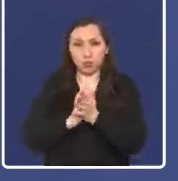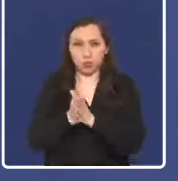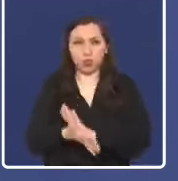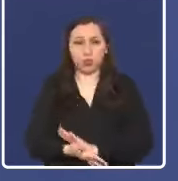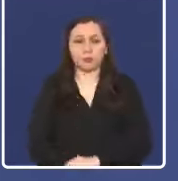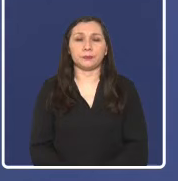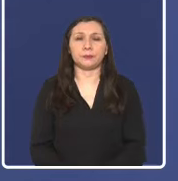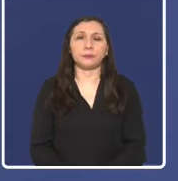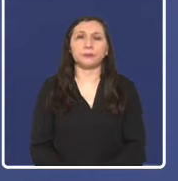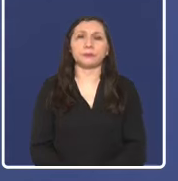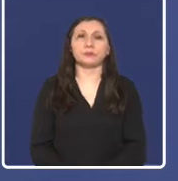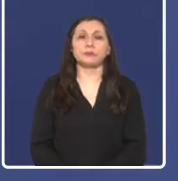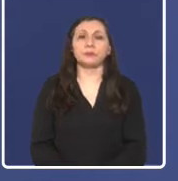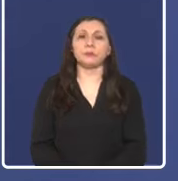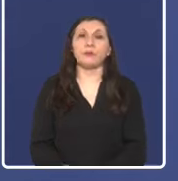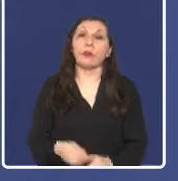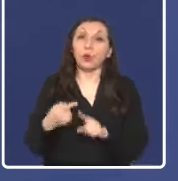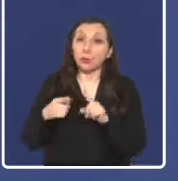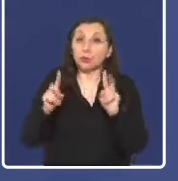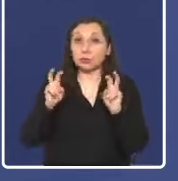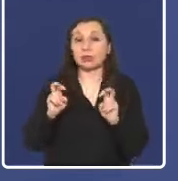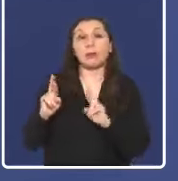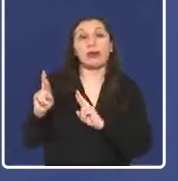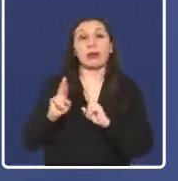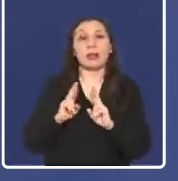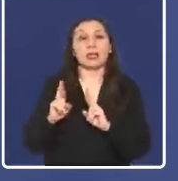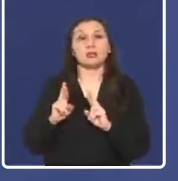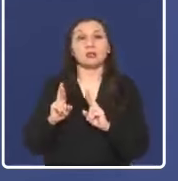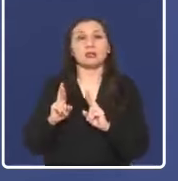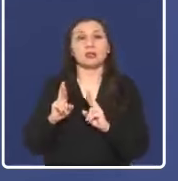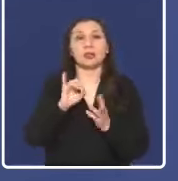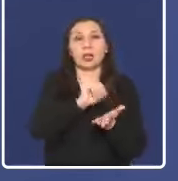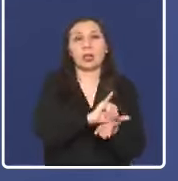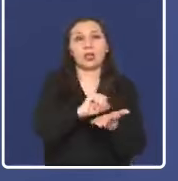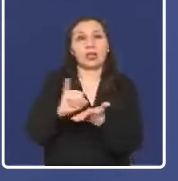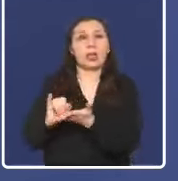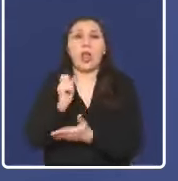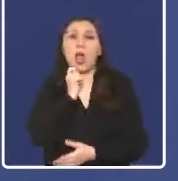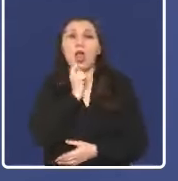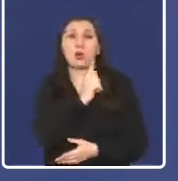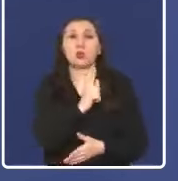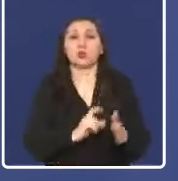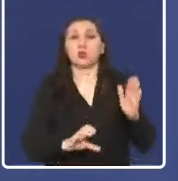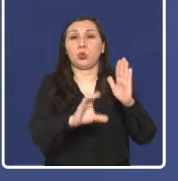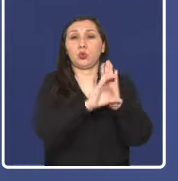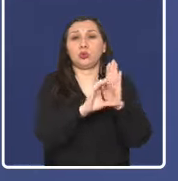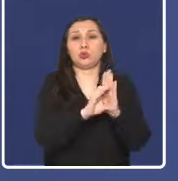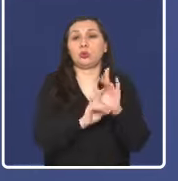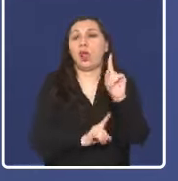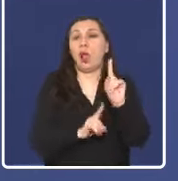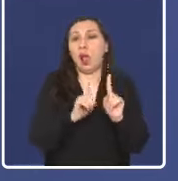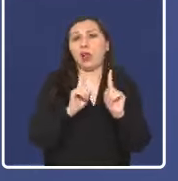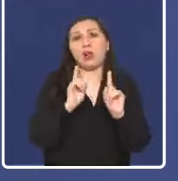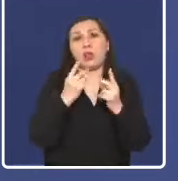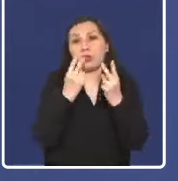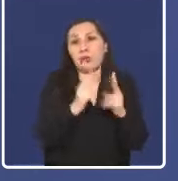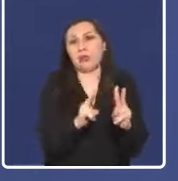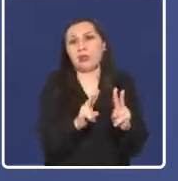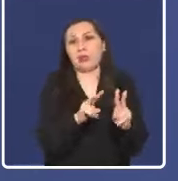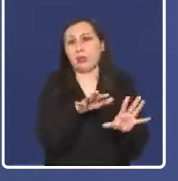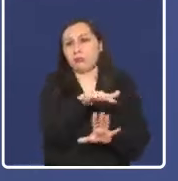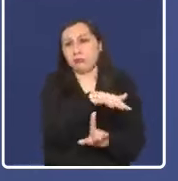preguntas. Y lo otro, la relación con el tema de las instituciones, las acusaciones constitucionales, creo que es algo que tiene su propio